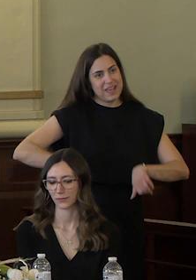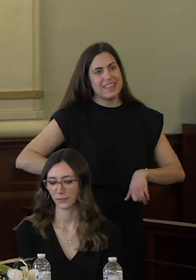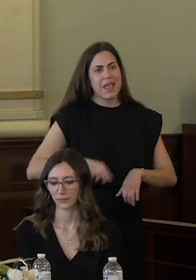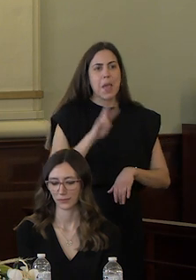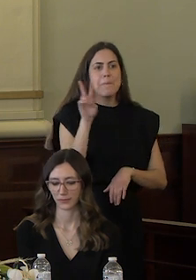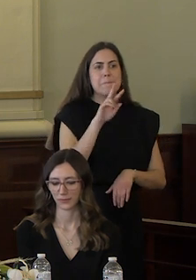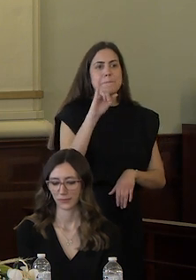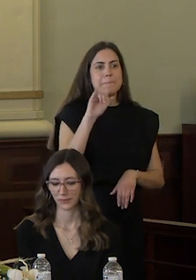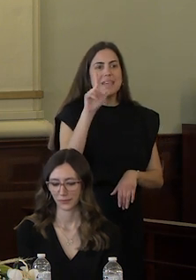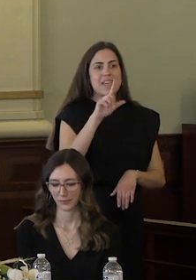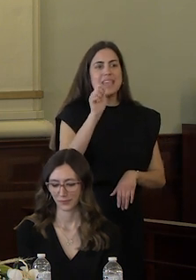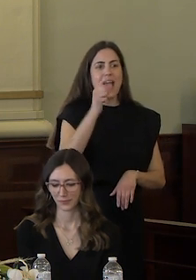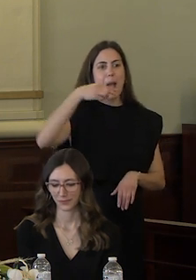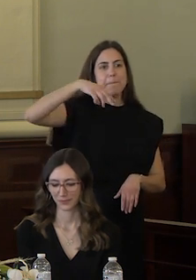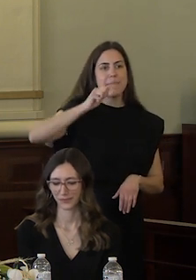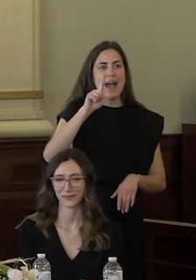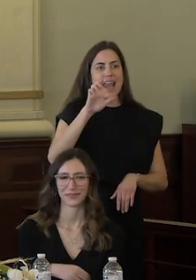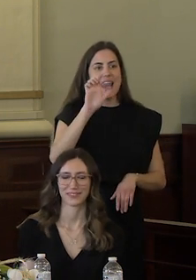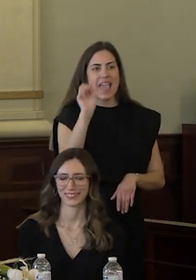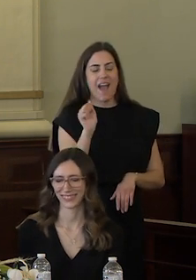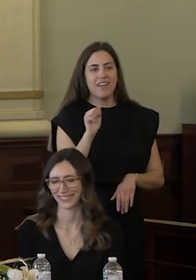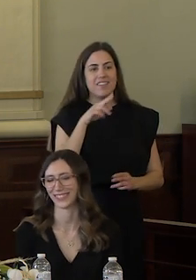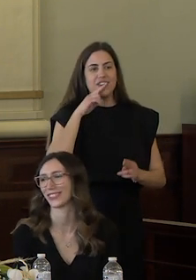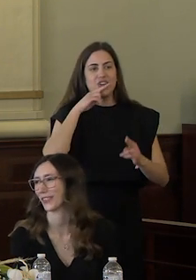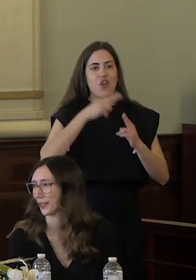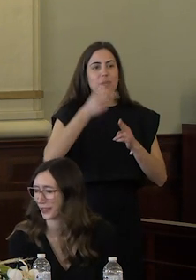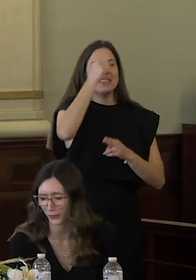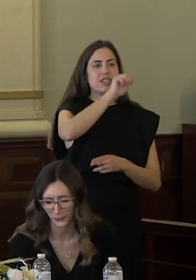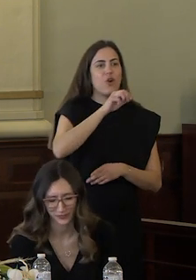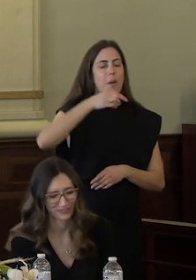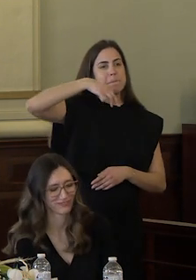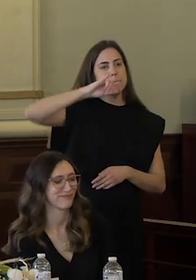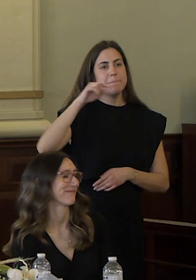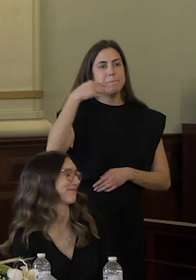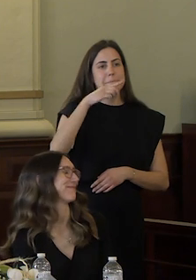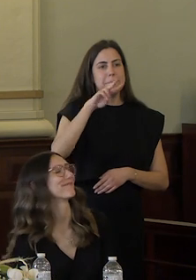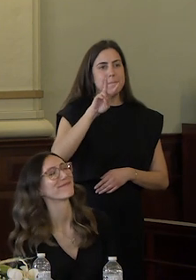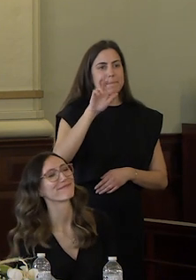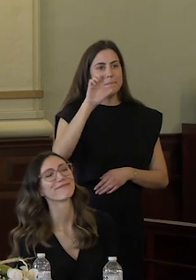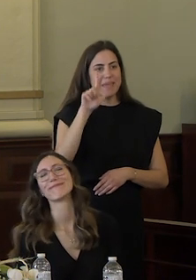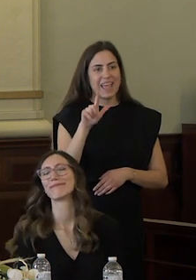es de Villamalea, está por ahí el Miguel, ¿no? Ahí está Miguel, que también ha sido el artífice